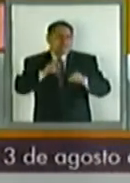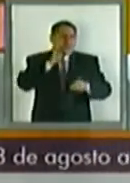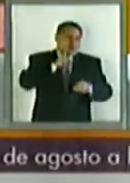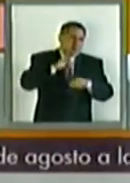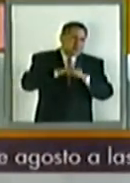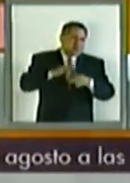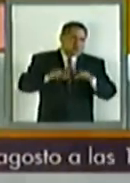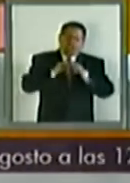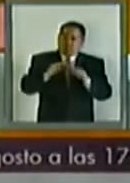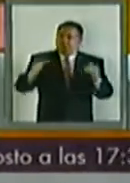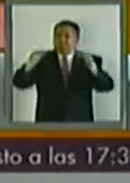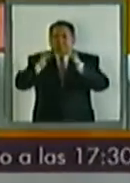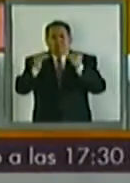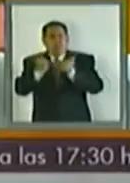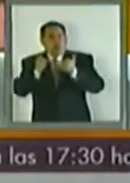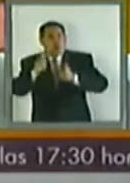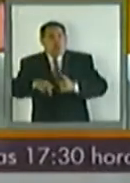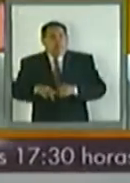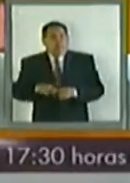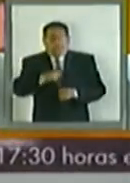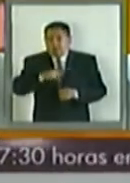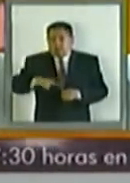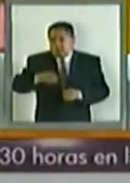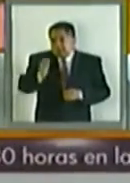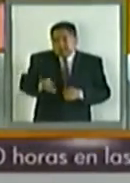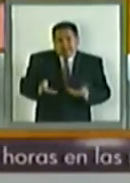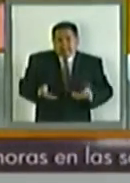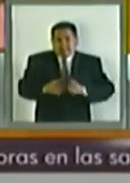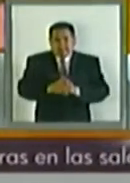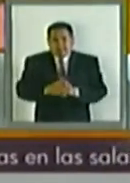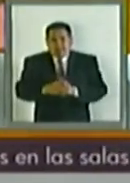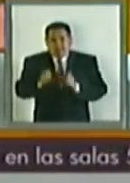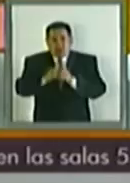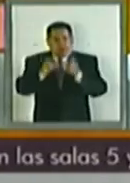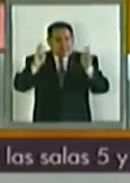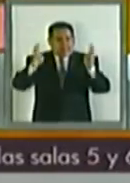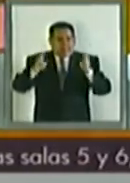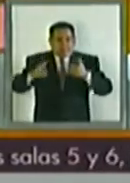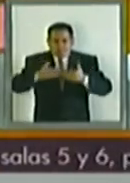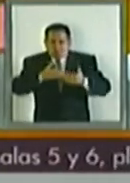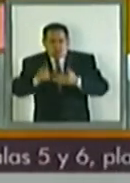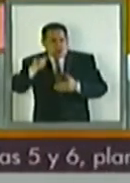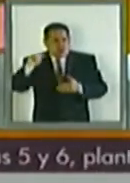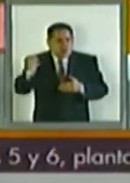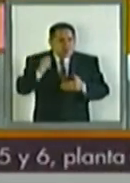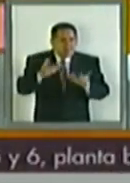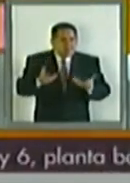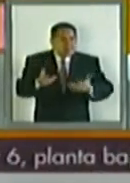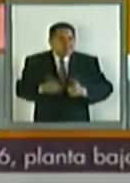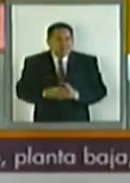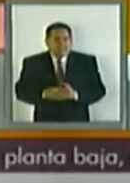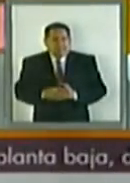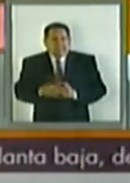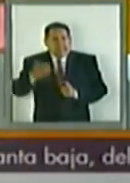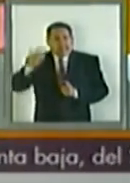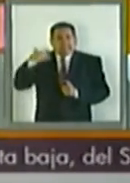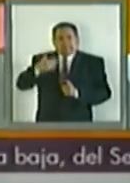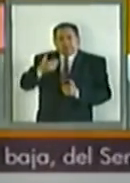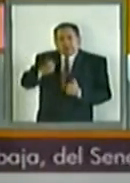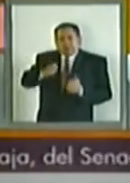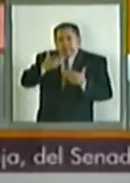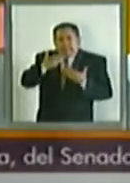más importantes, porque tenemos que aceptarlo, por lo menos en temas de tecnología e innovación, no estábamos muy